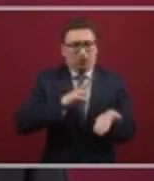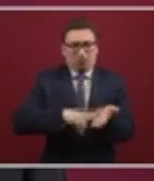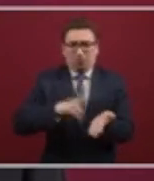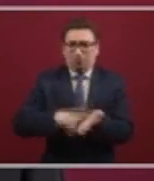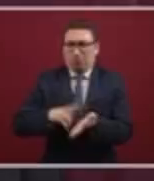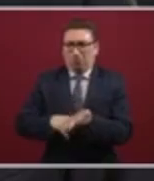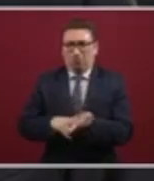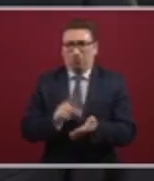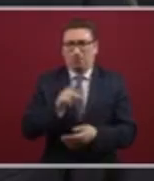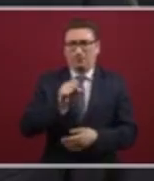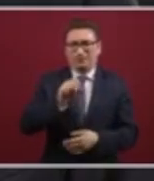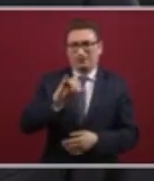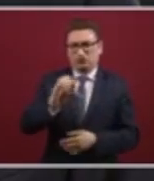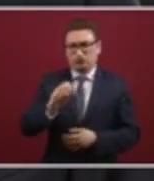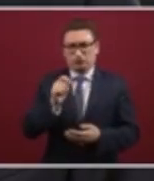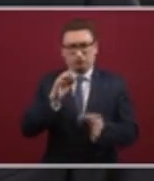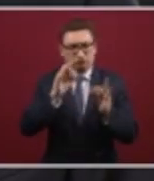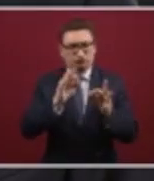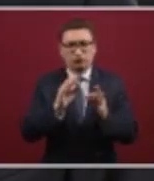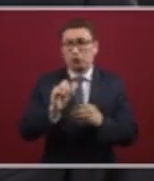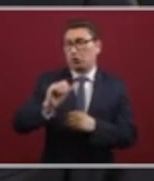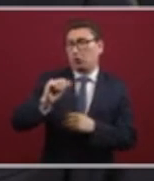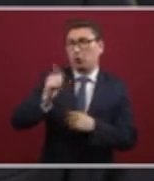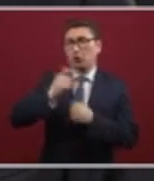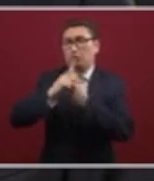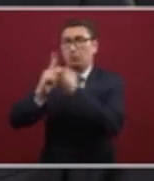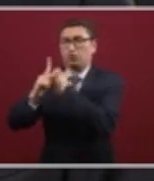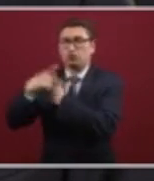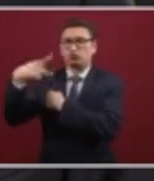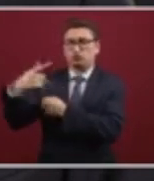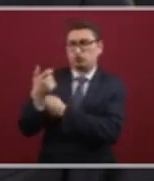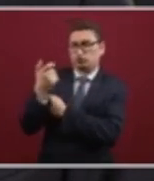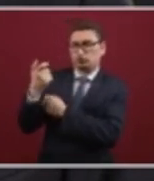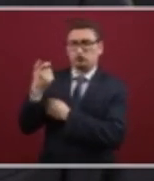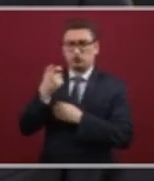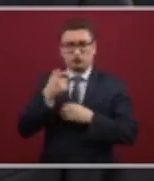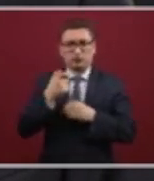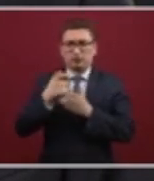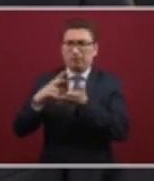peso más que otras monedas en el mundo,